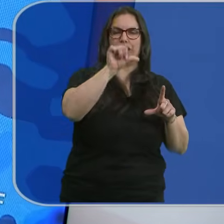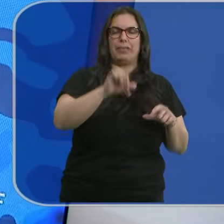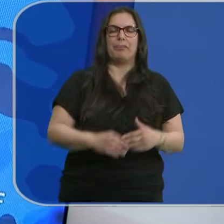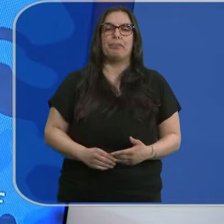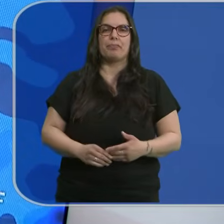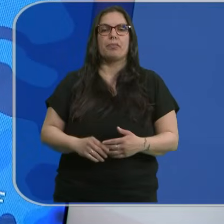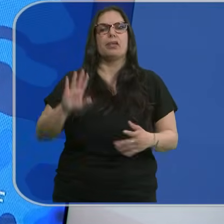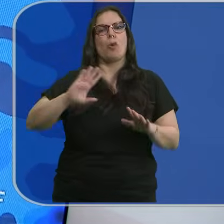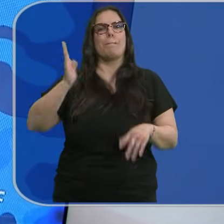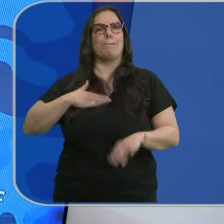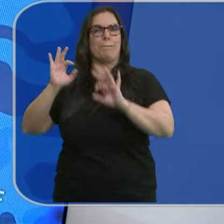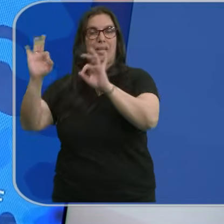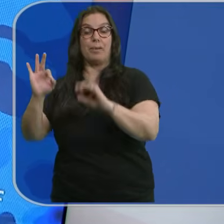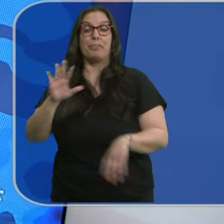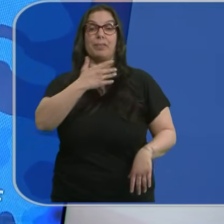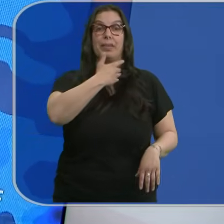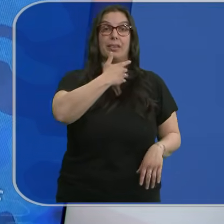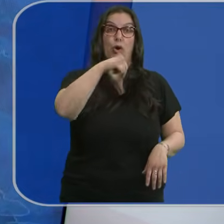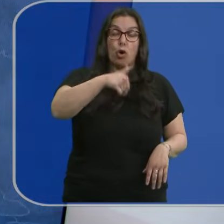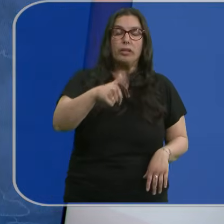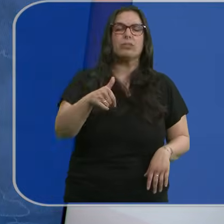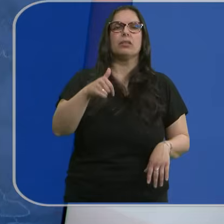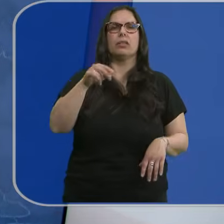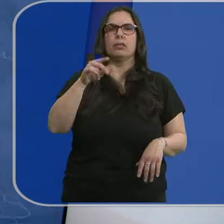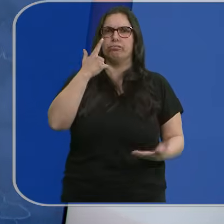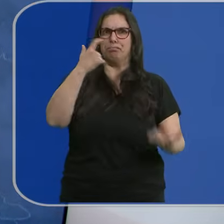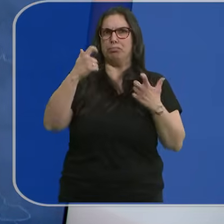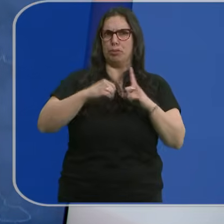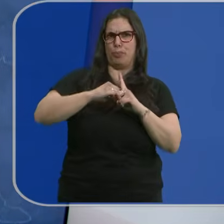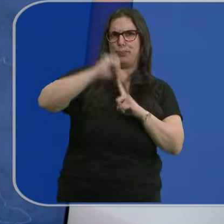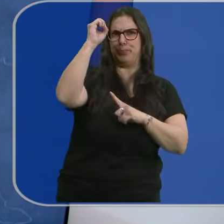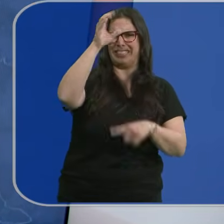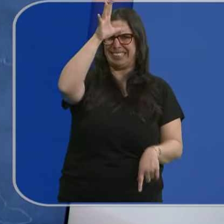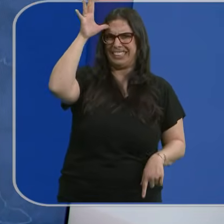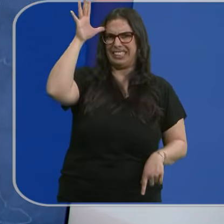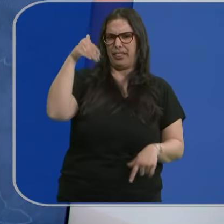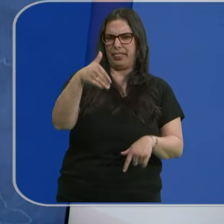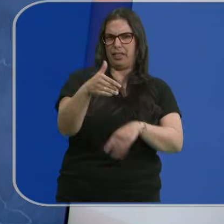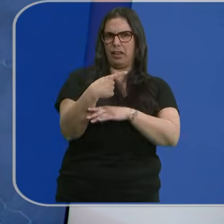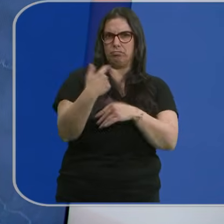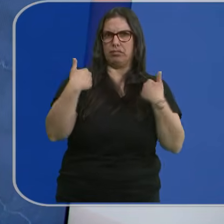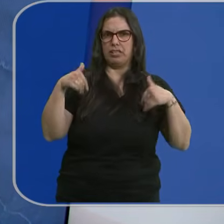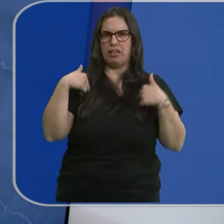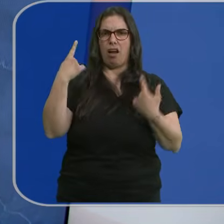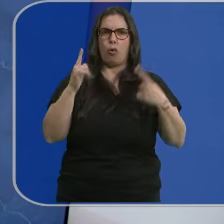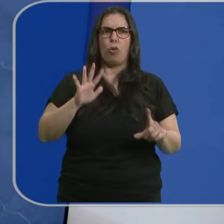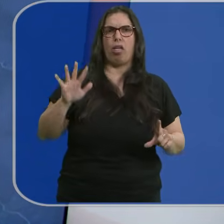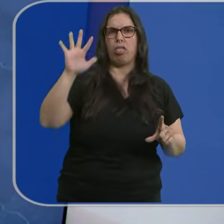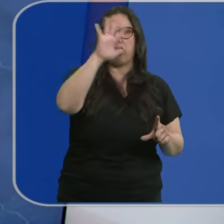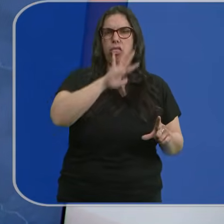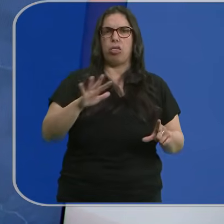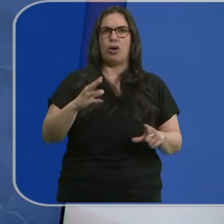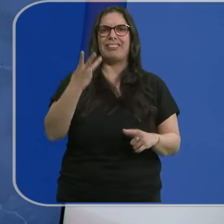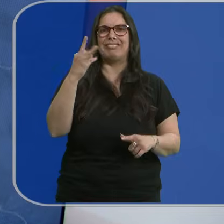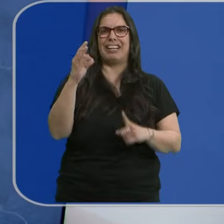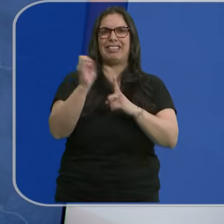comunidad. Pero eso será ya mañana. De momento, y nos centramos en las altas temperaturas que vamos a tener en estas próximas horas. De hecho, ya en algunas zonas pasamos